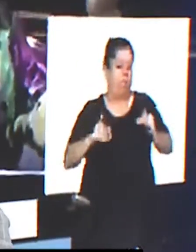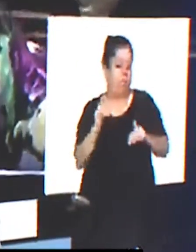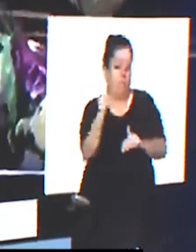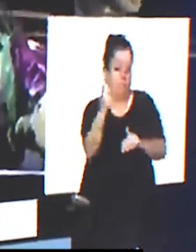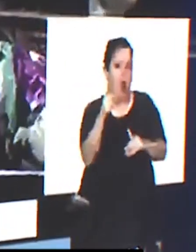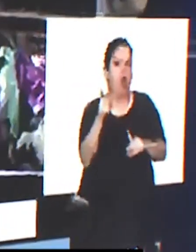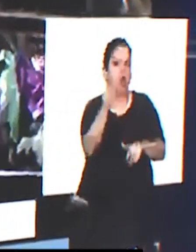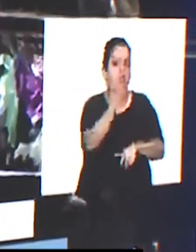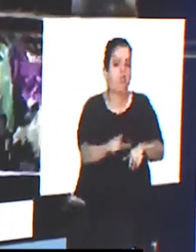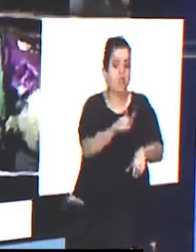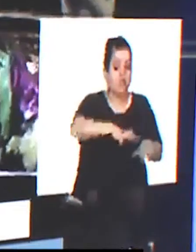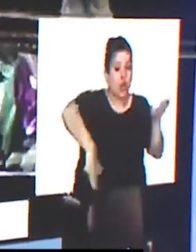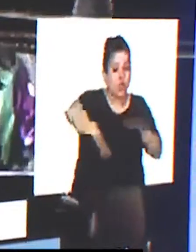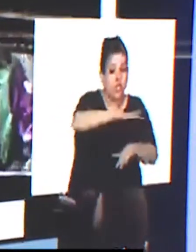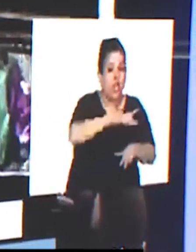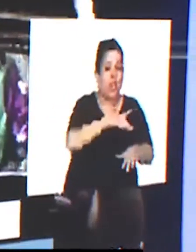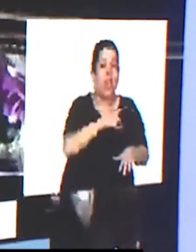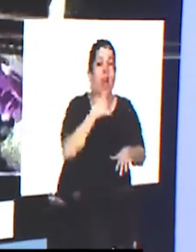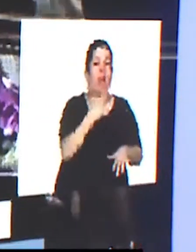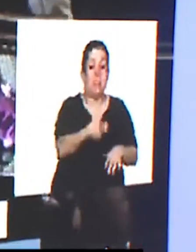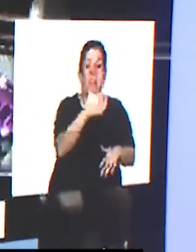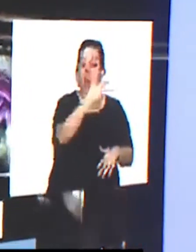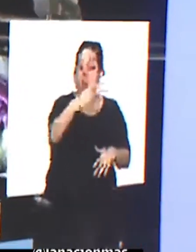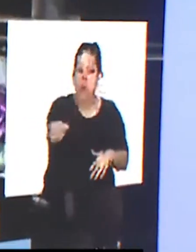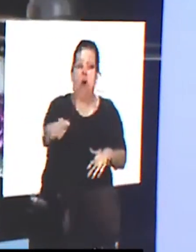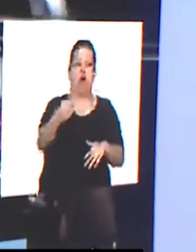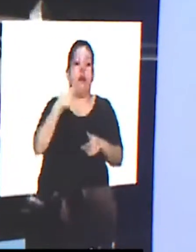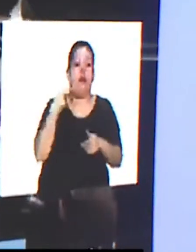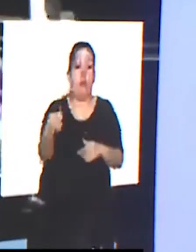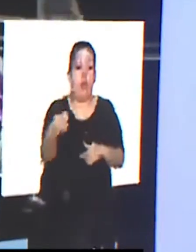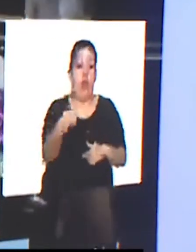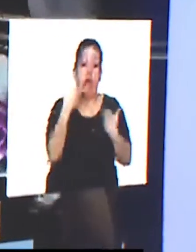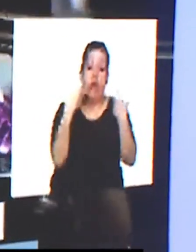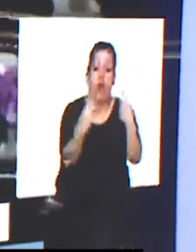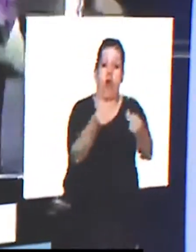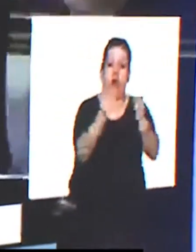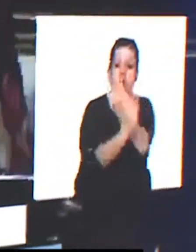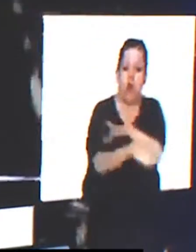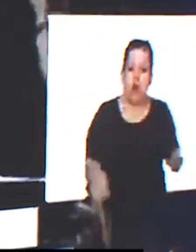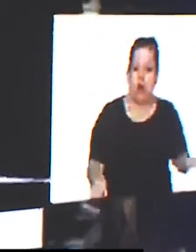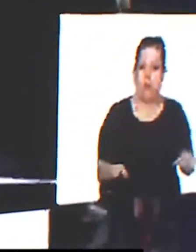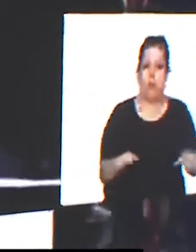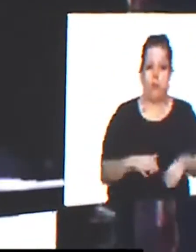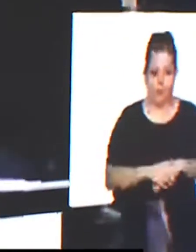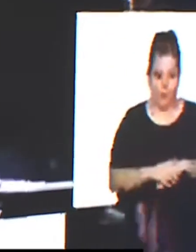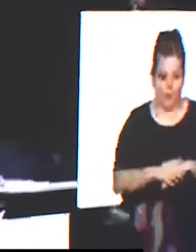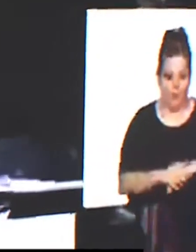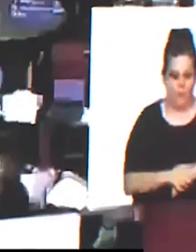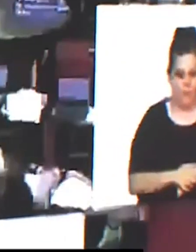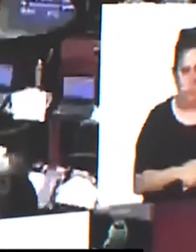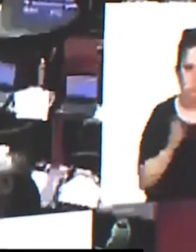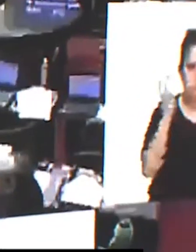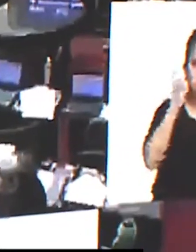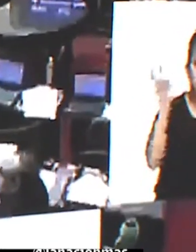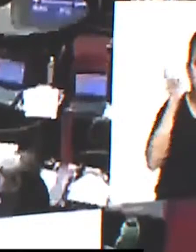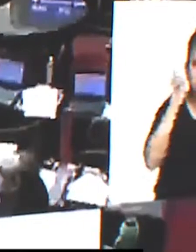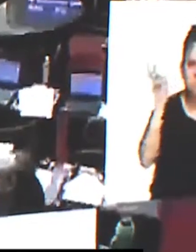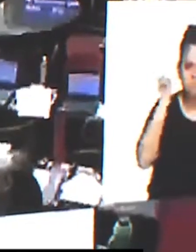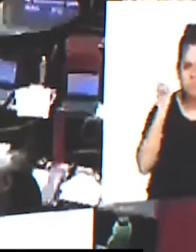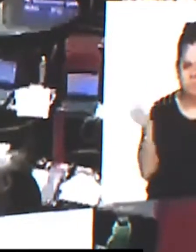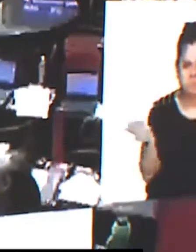es nazi, es autoritario, es dictatorial. Cuando lo hace el gobierno nacional y popular, dale que va. Nadie dice